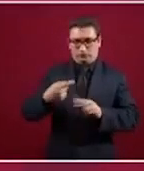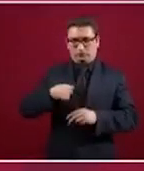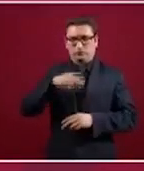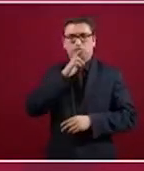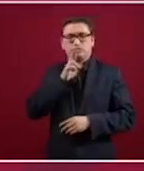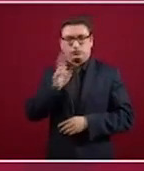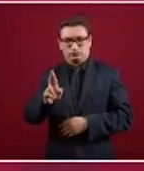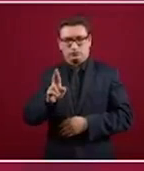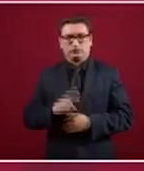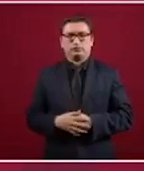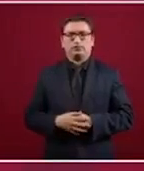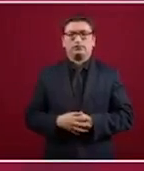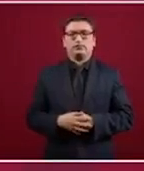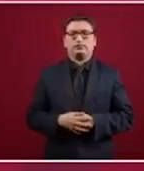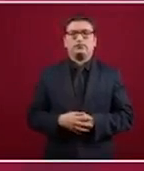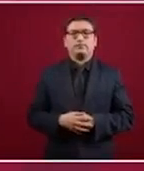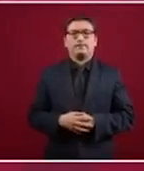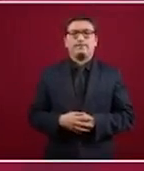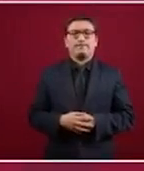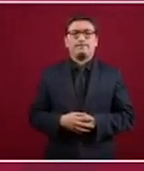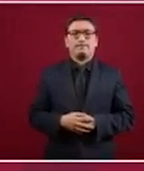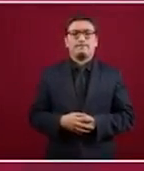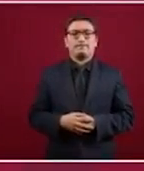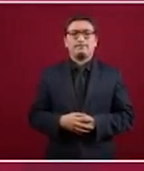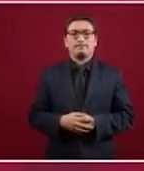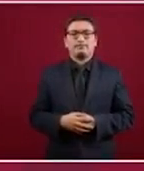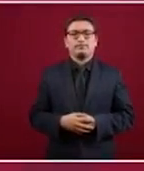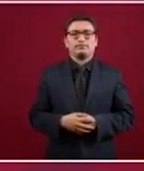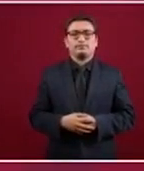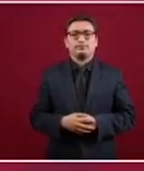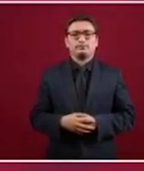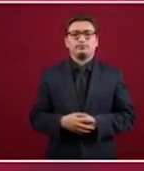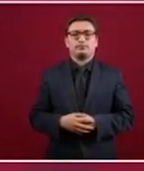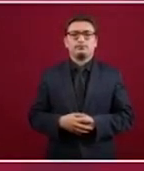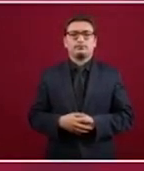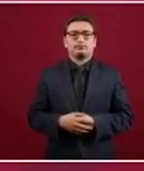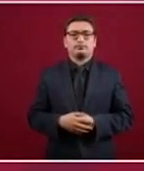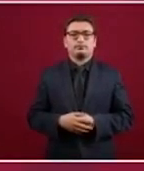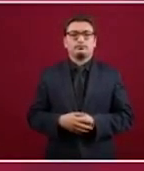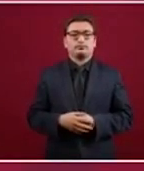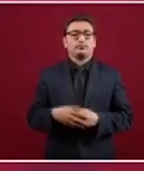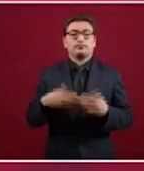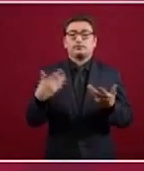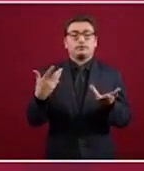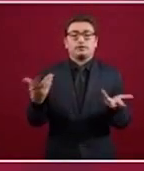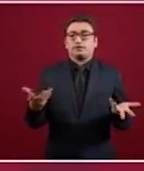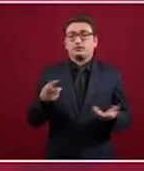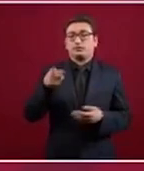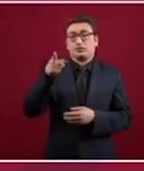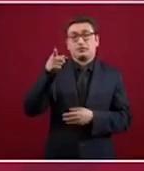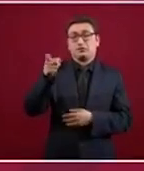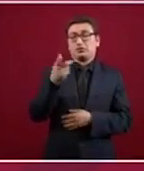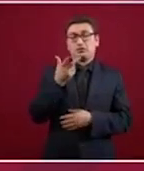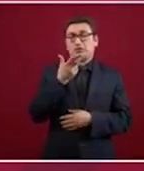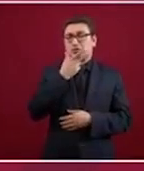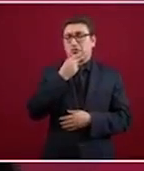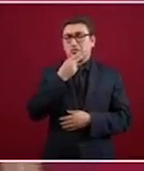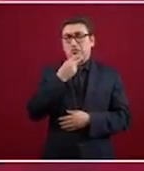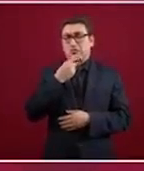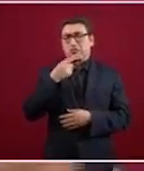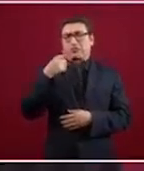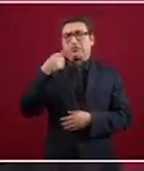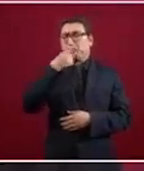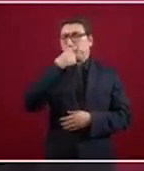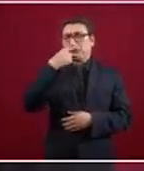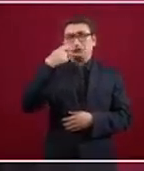contestó este entonces él tiene una